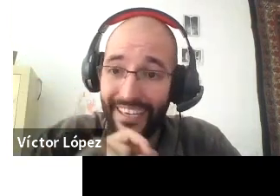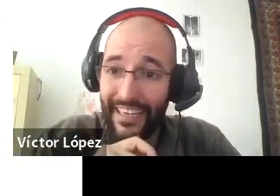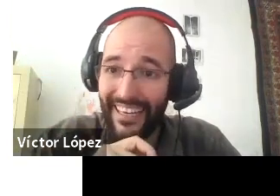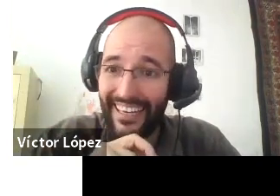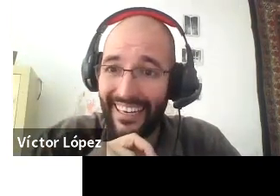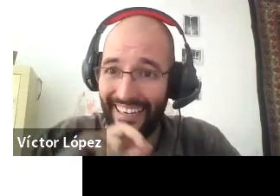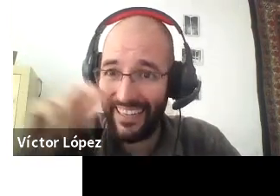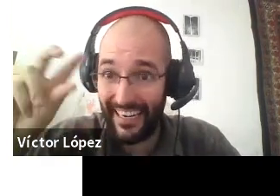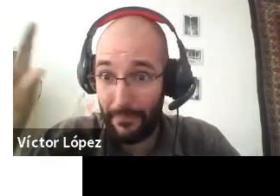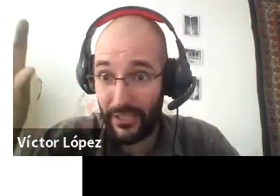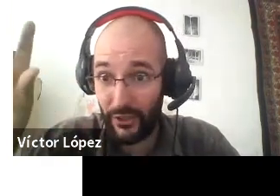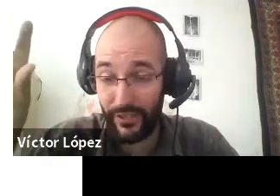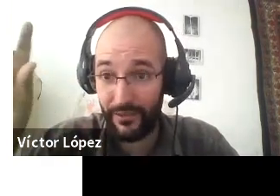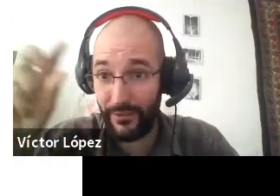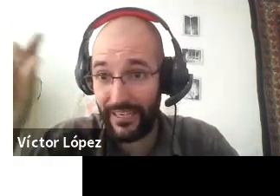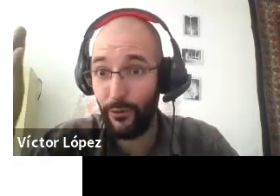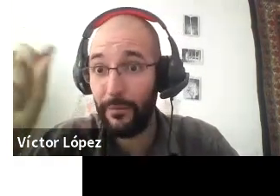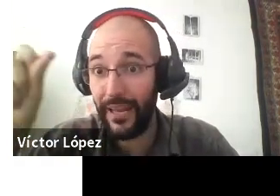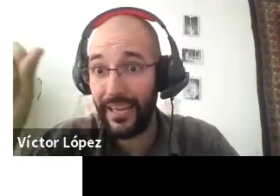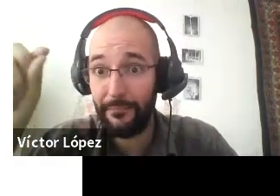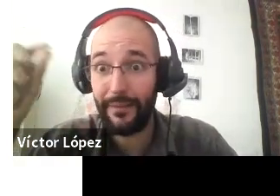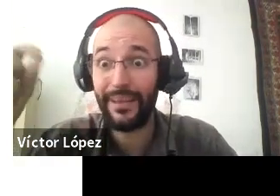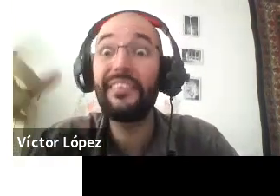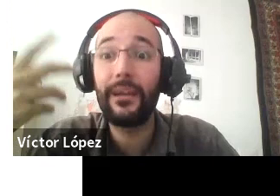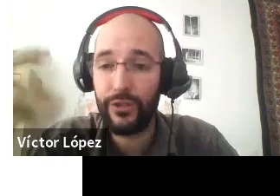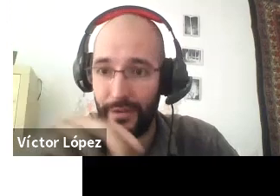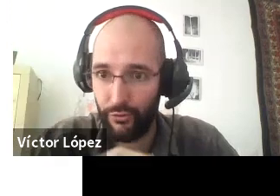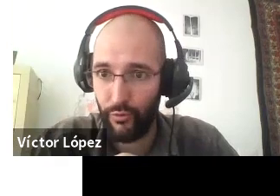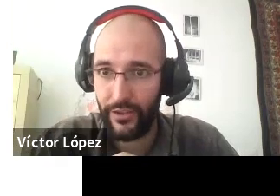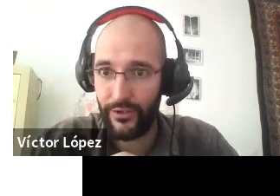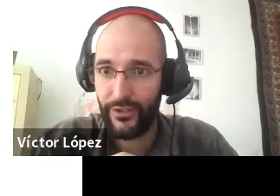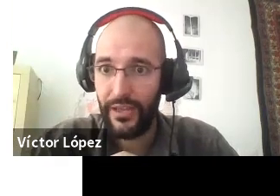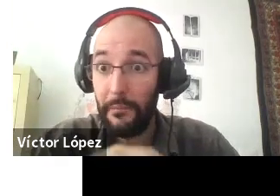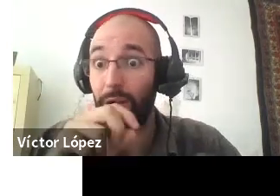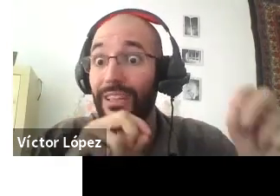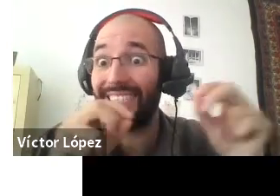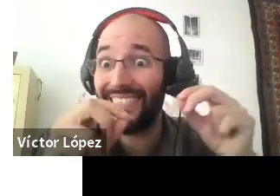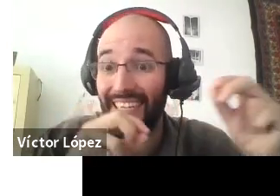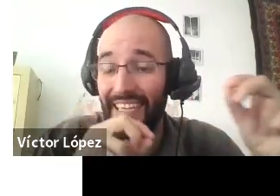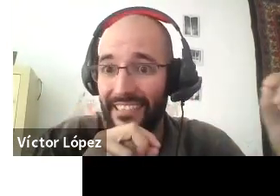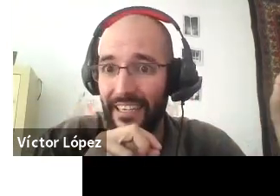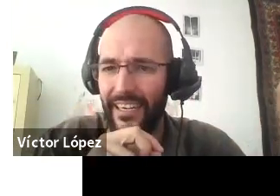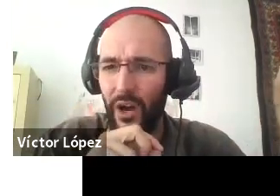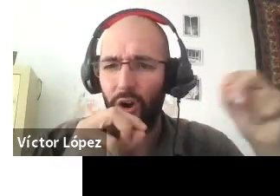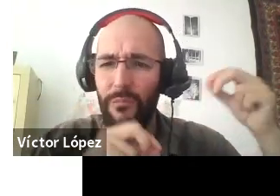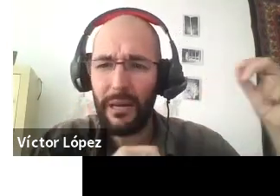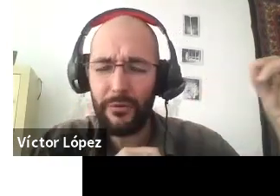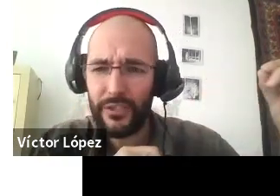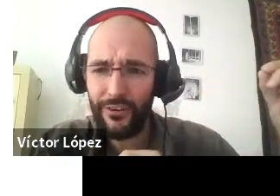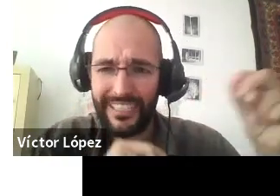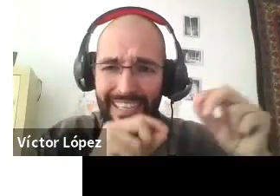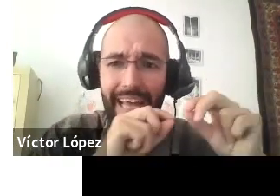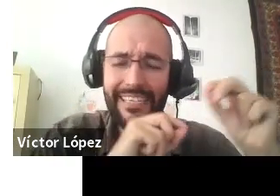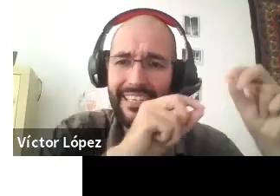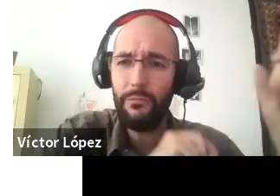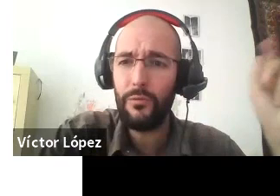comentarios en el App Store o en el Google Play para ver qué dicen los demás usuarios, miran cuántas estrellas tienen. Oye, mira,